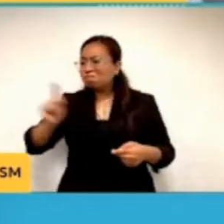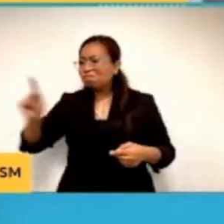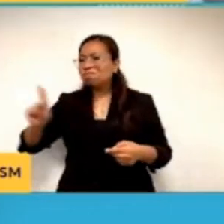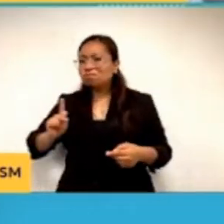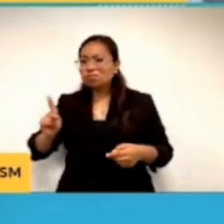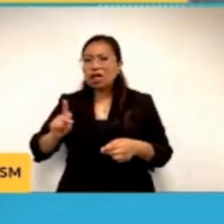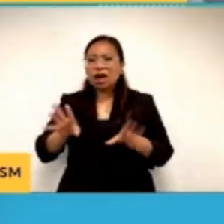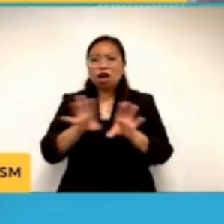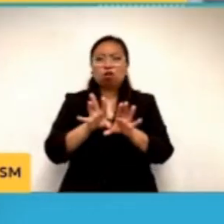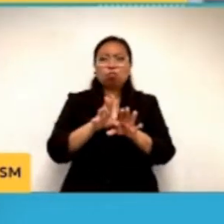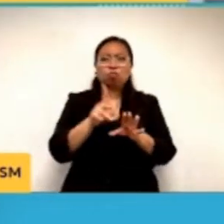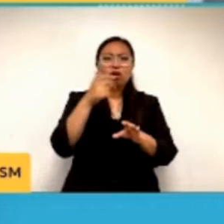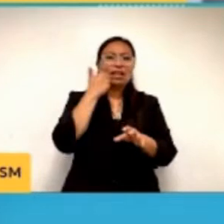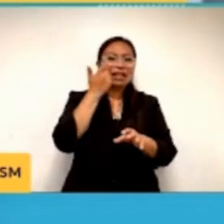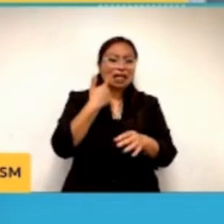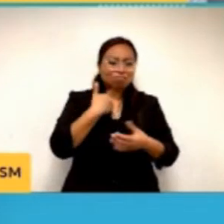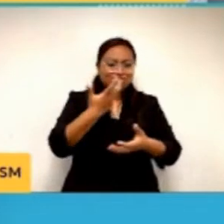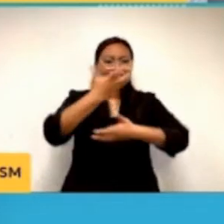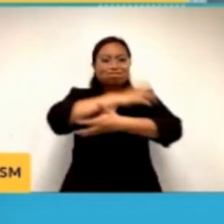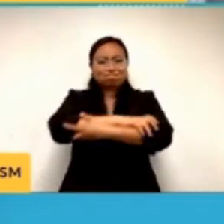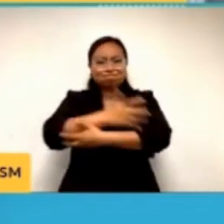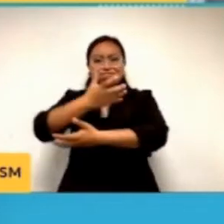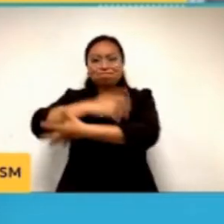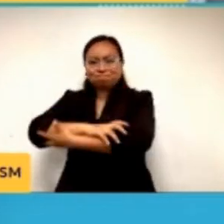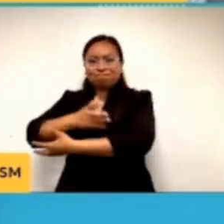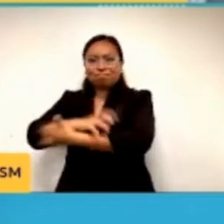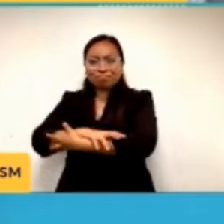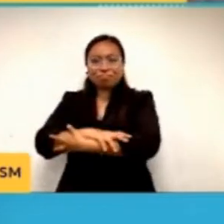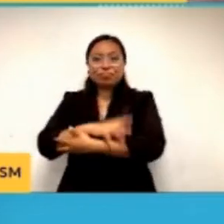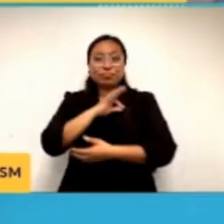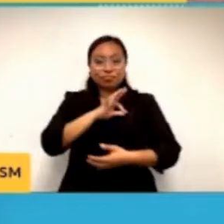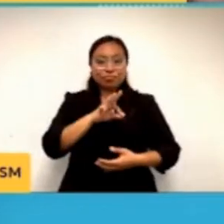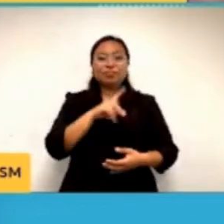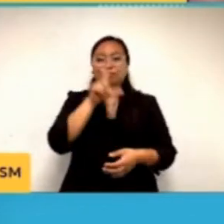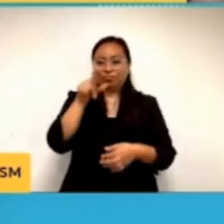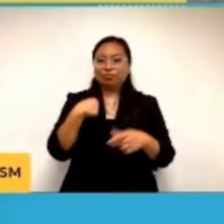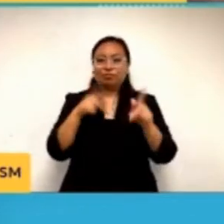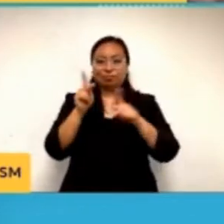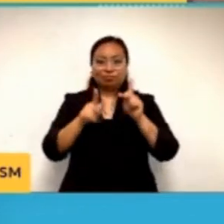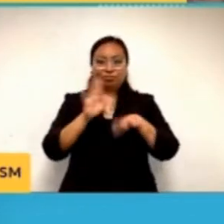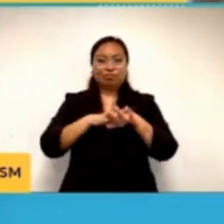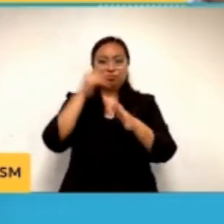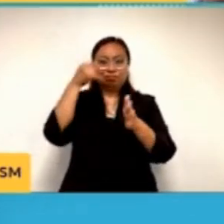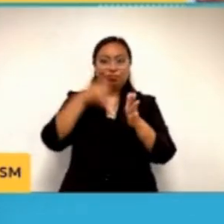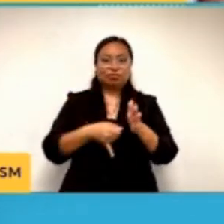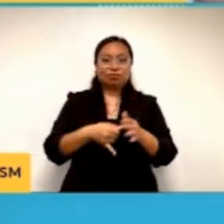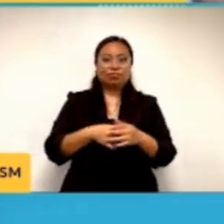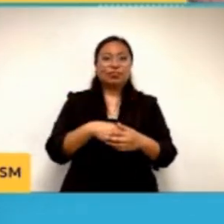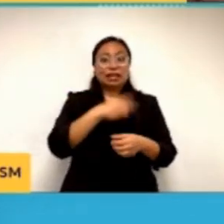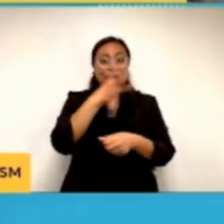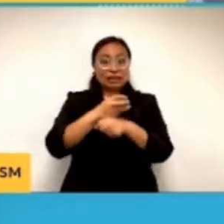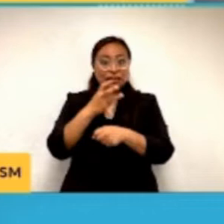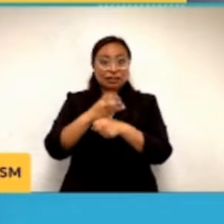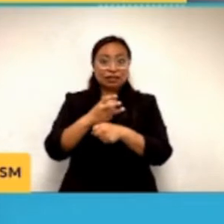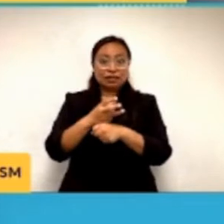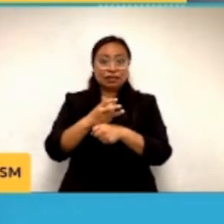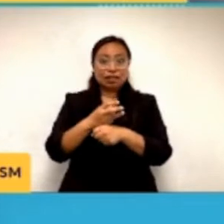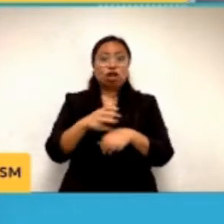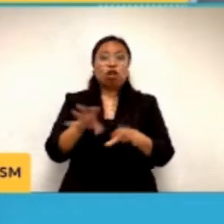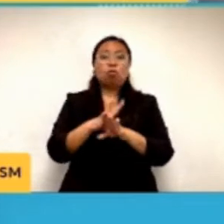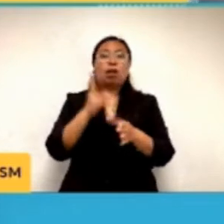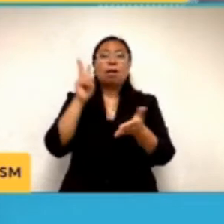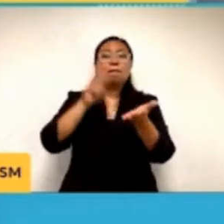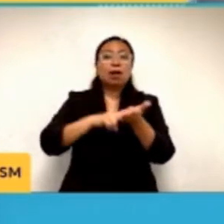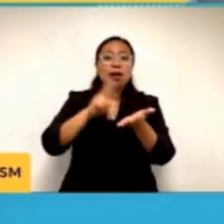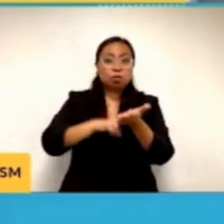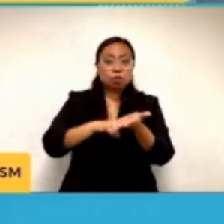personas relevantes. Ahorita te voy a platicar un poquito sobre eso. El tercero es generar valor y posicionarte como una